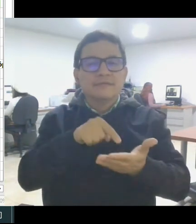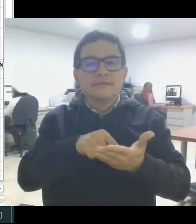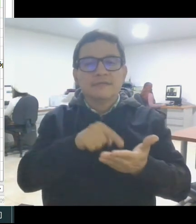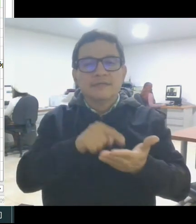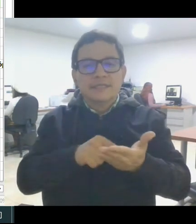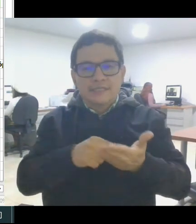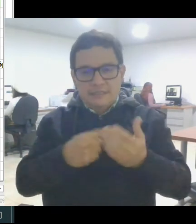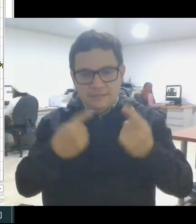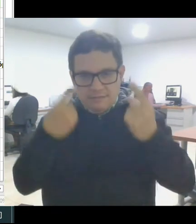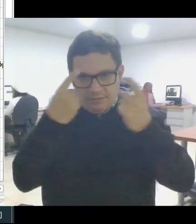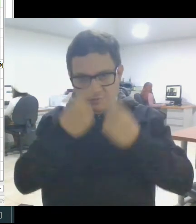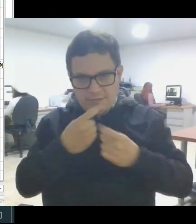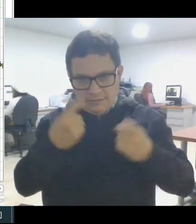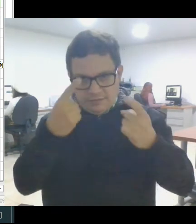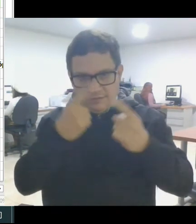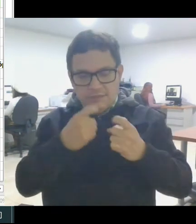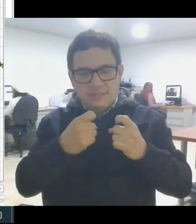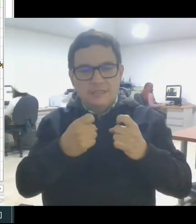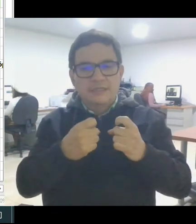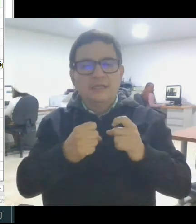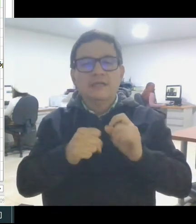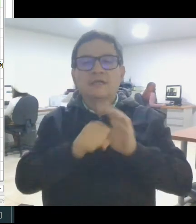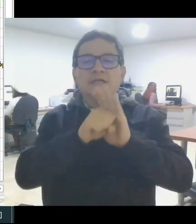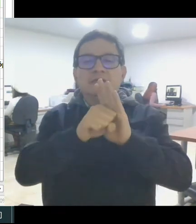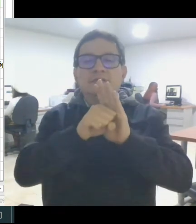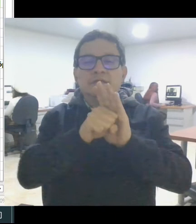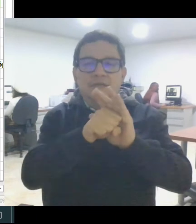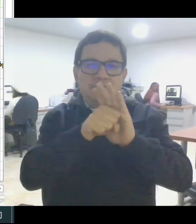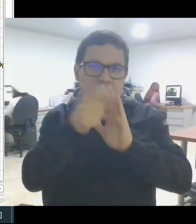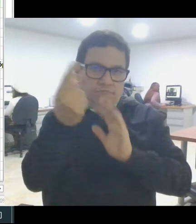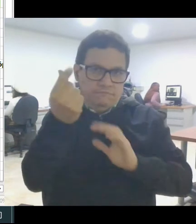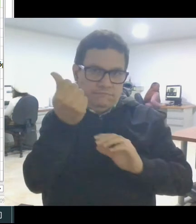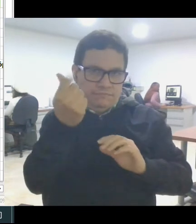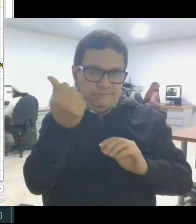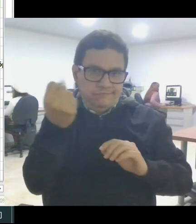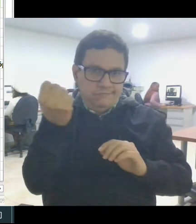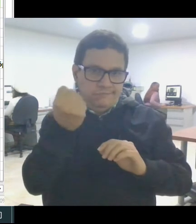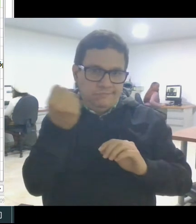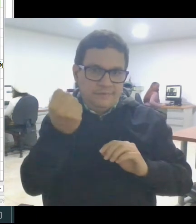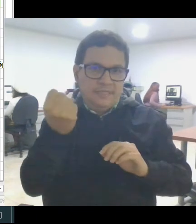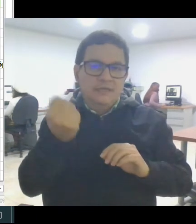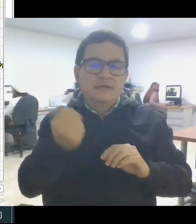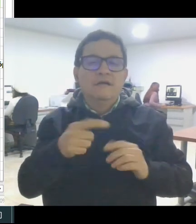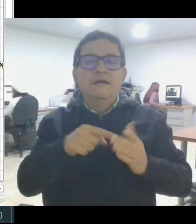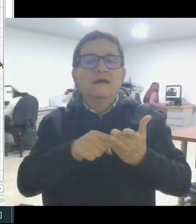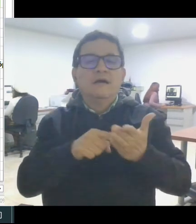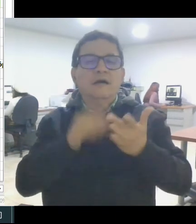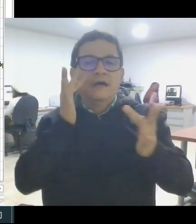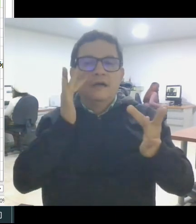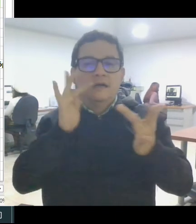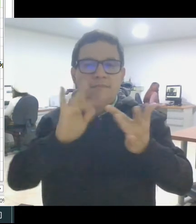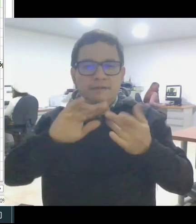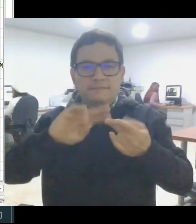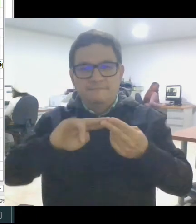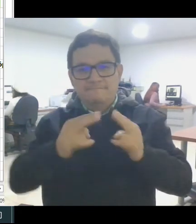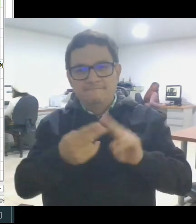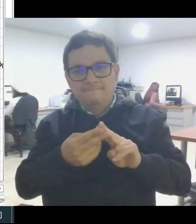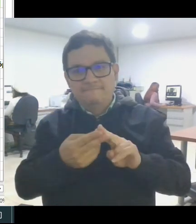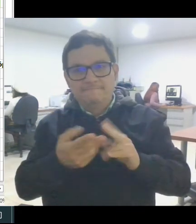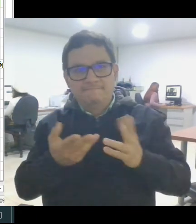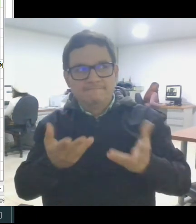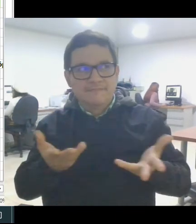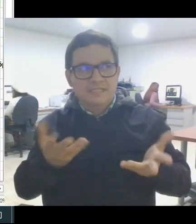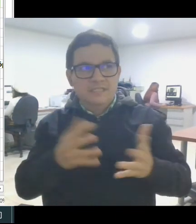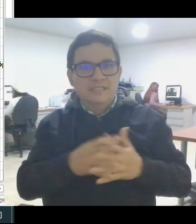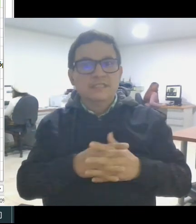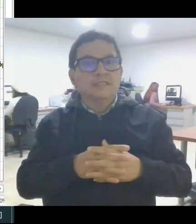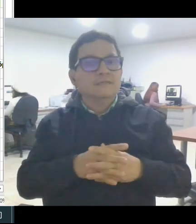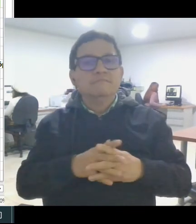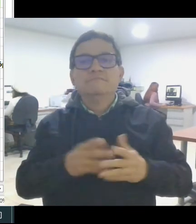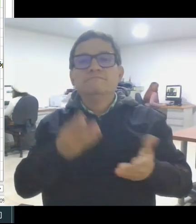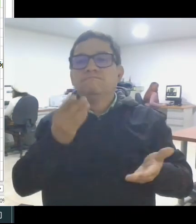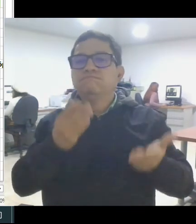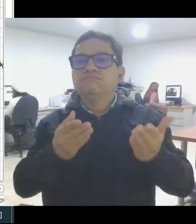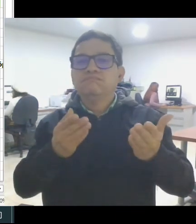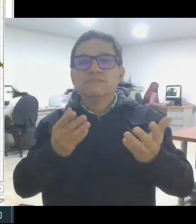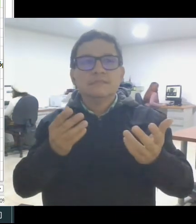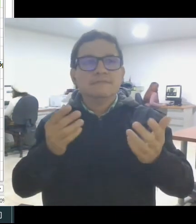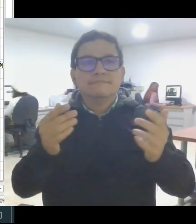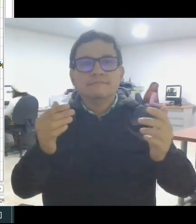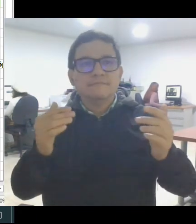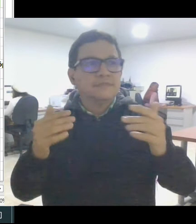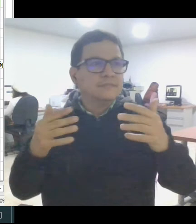colocándole el signo pesos para que la fórmula quede estándar y no se modifique cuando vaya a